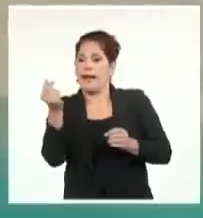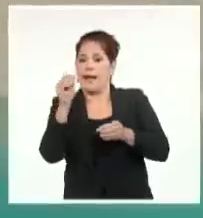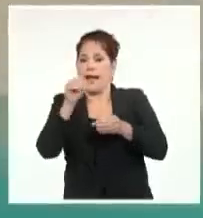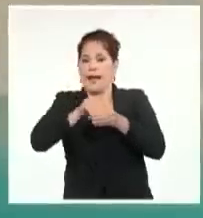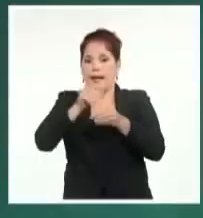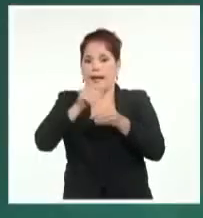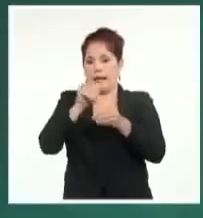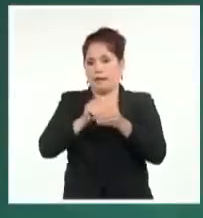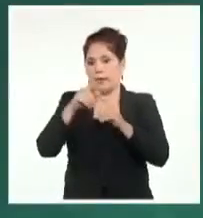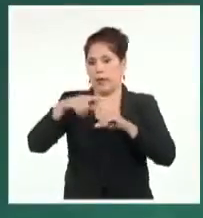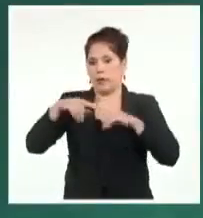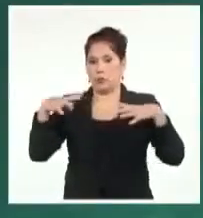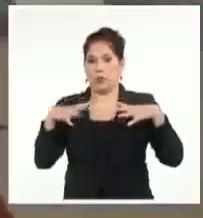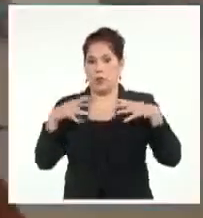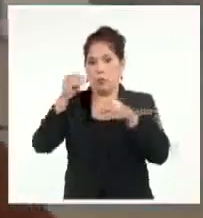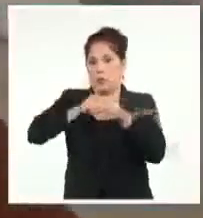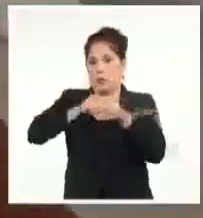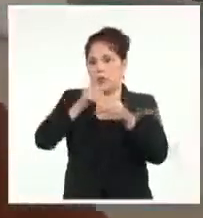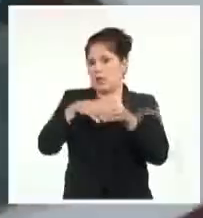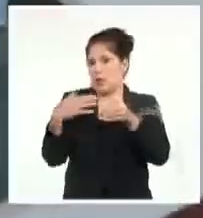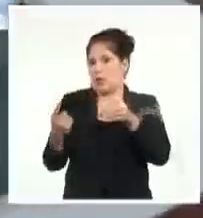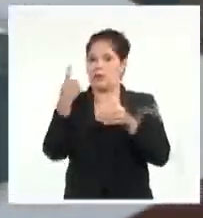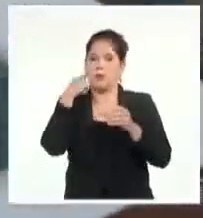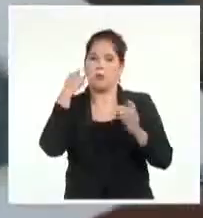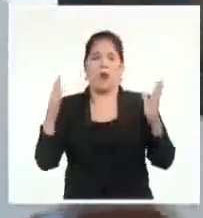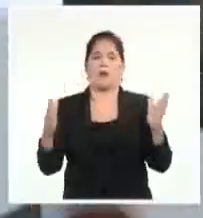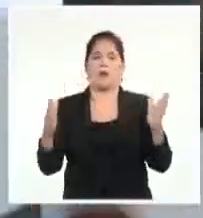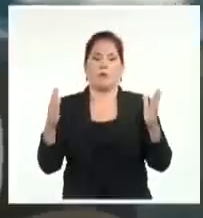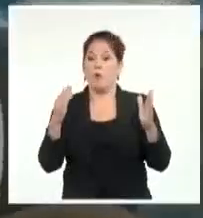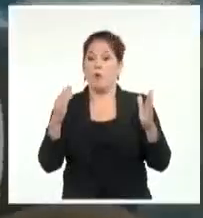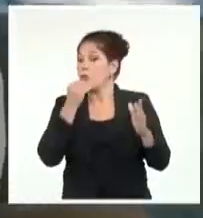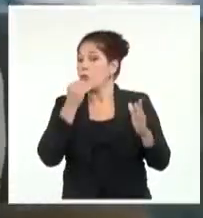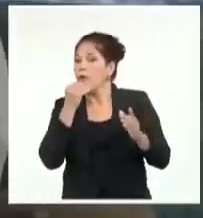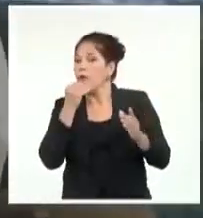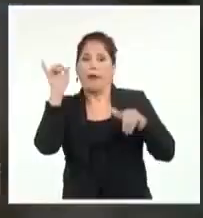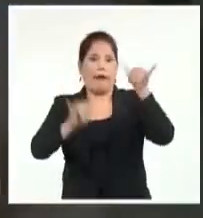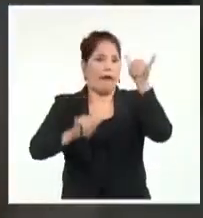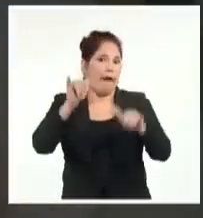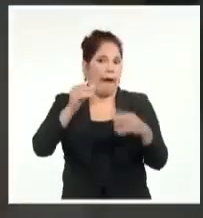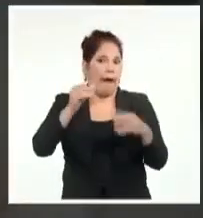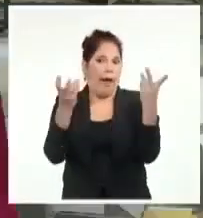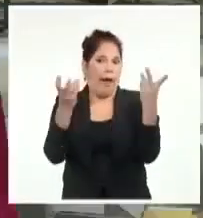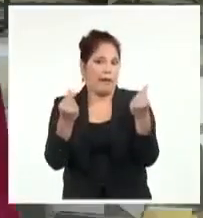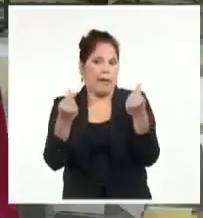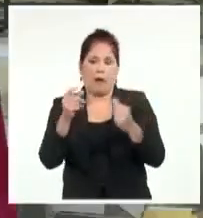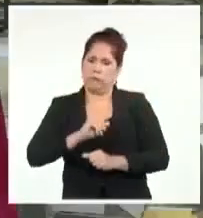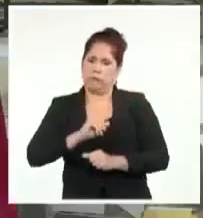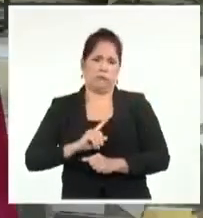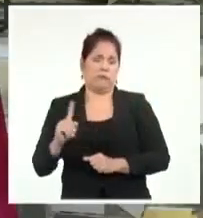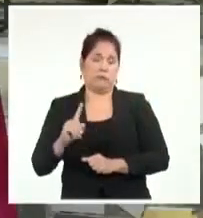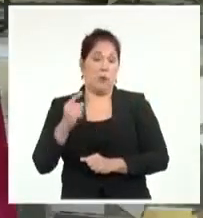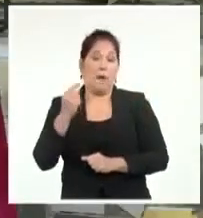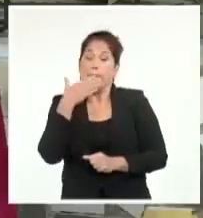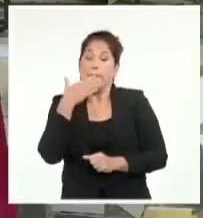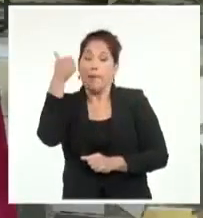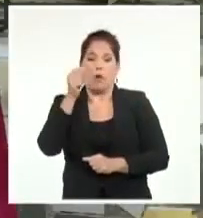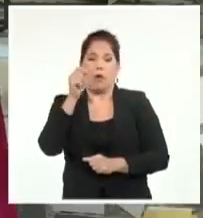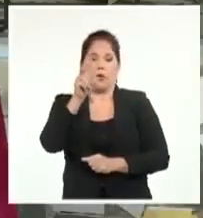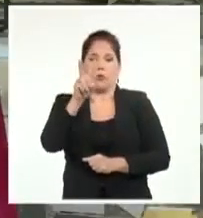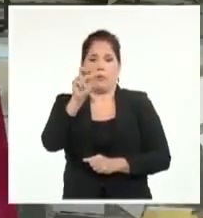el sector turístico de Cuba en un año natural. El mejor año que tuvo el turismo en Cuba fue el año